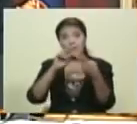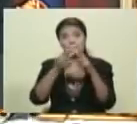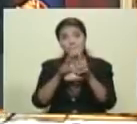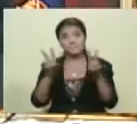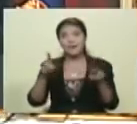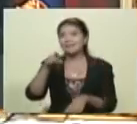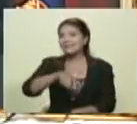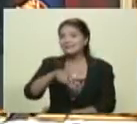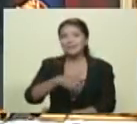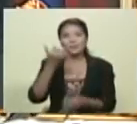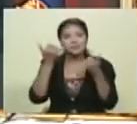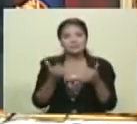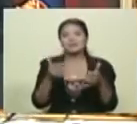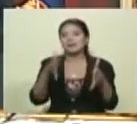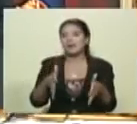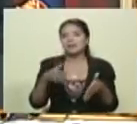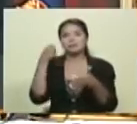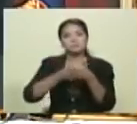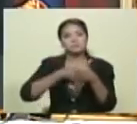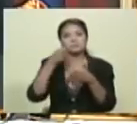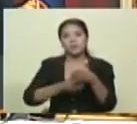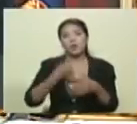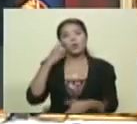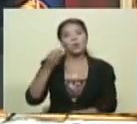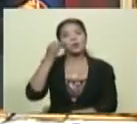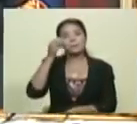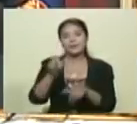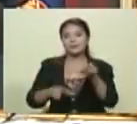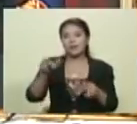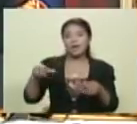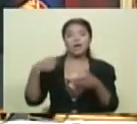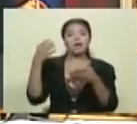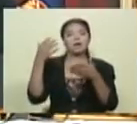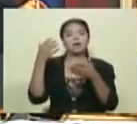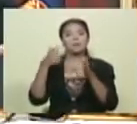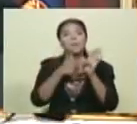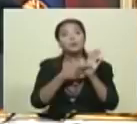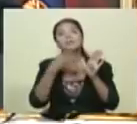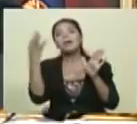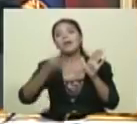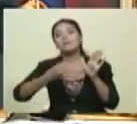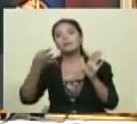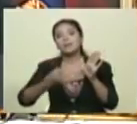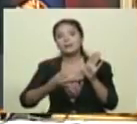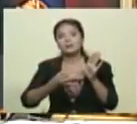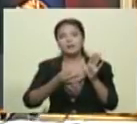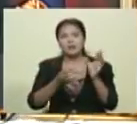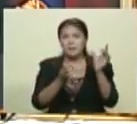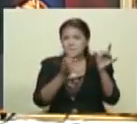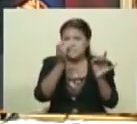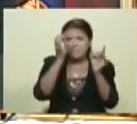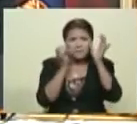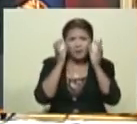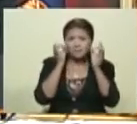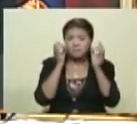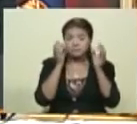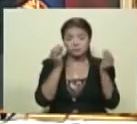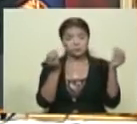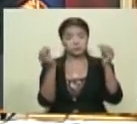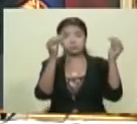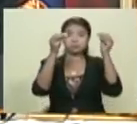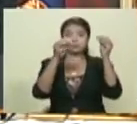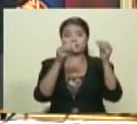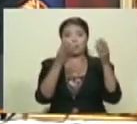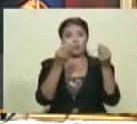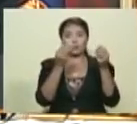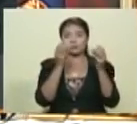necesitamos ganar la batalla de la opinión pública, la batalla de la verdad, desmontar tantas campañas de Fox